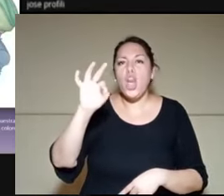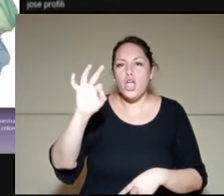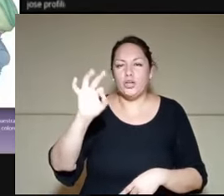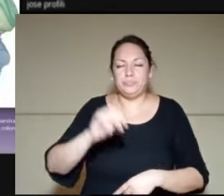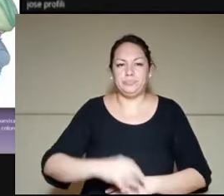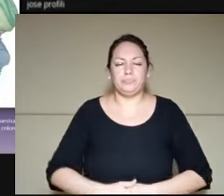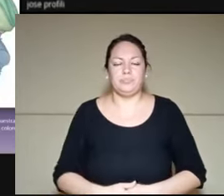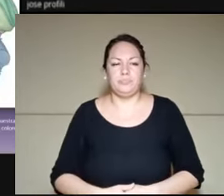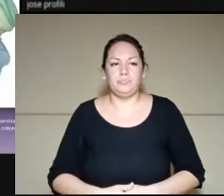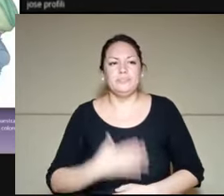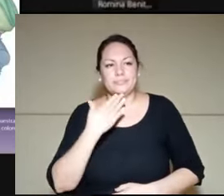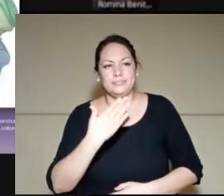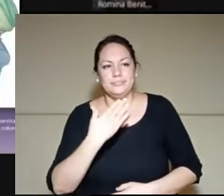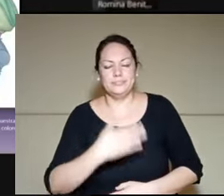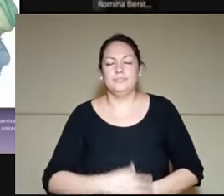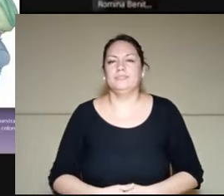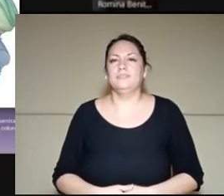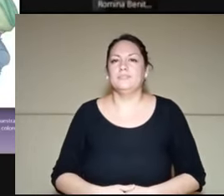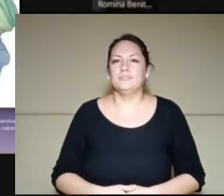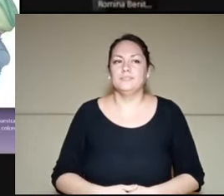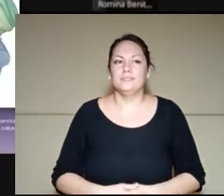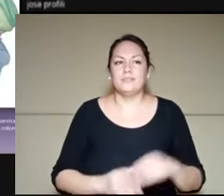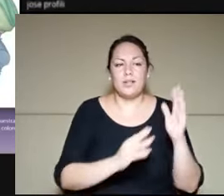corta. Barolio. Ok.